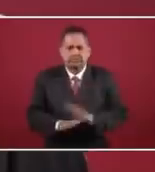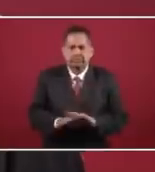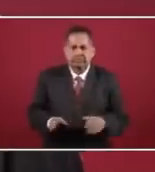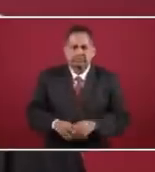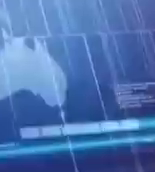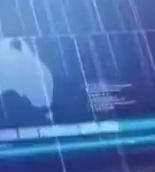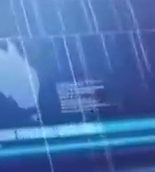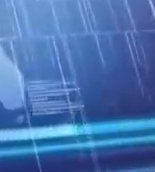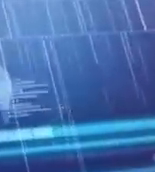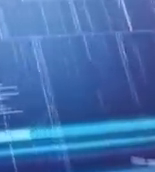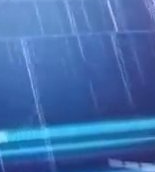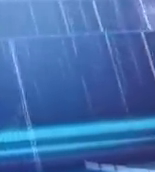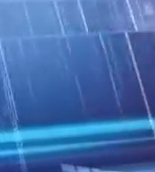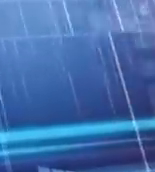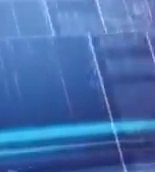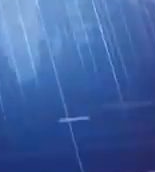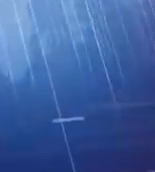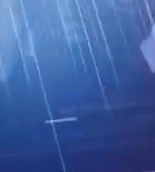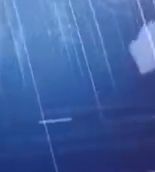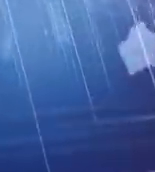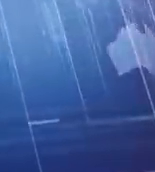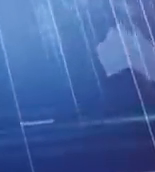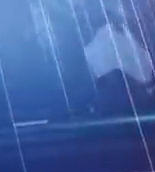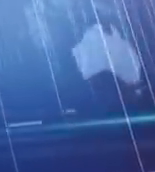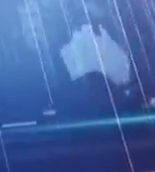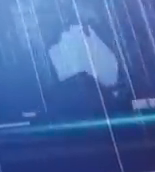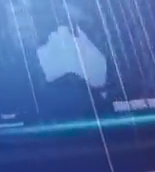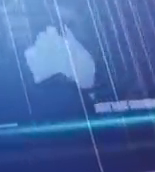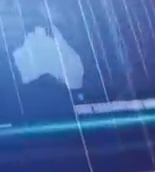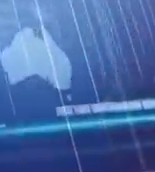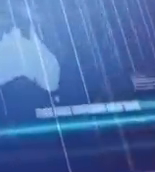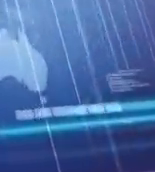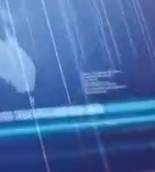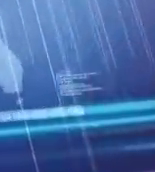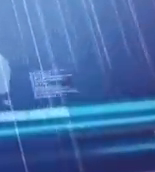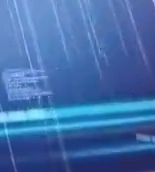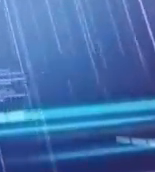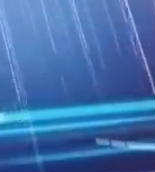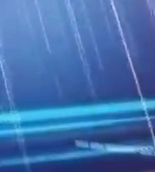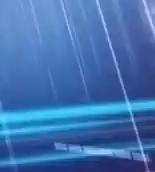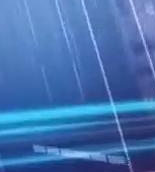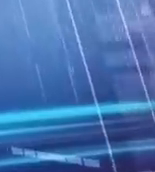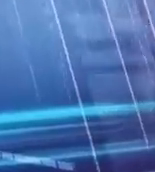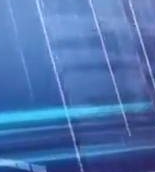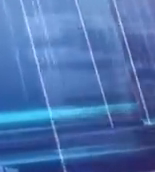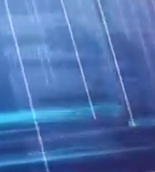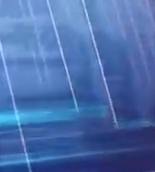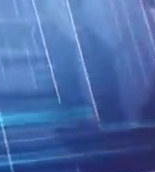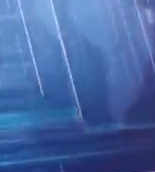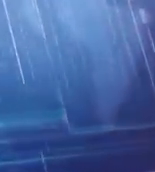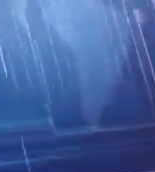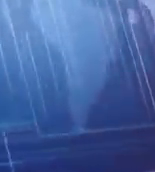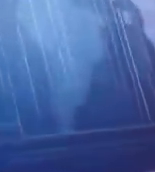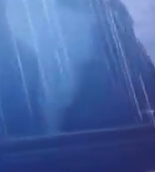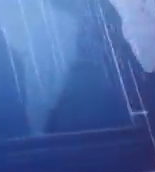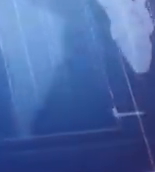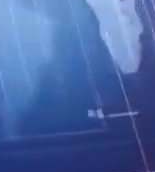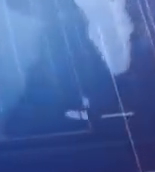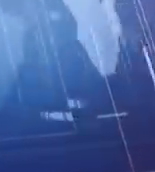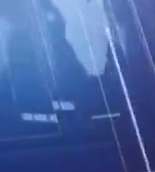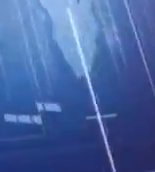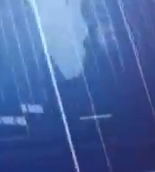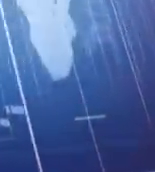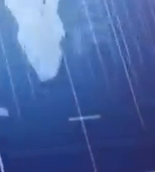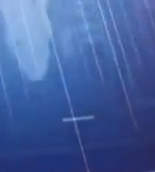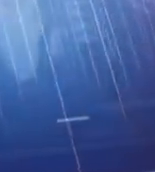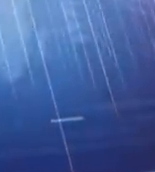somos iguales. Y también hoy el presidente anunció que en la terna de la Suprema Corte van a haber puras mujeres, asegurando que el próximo